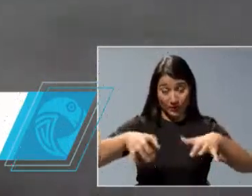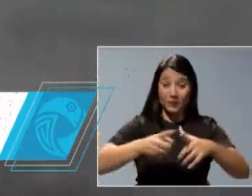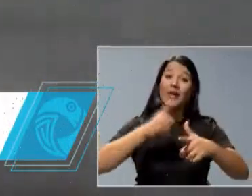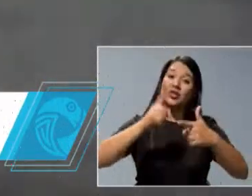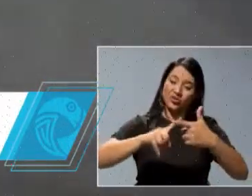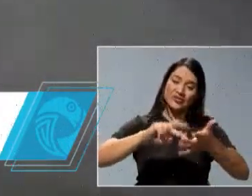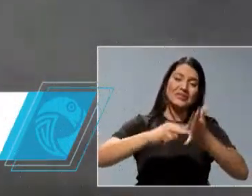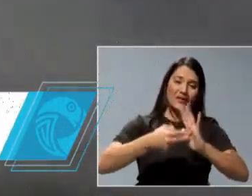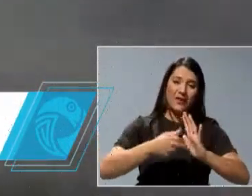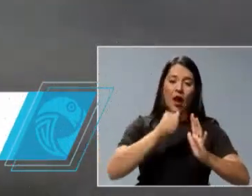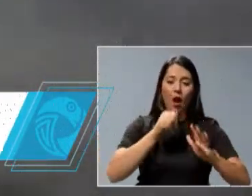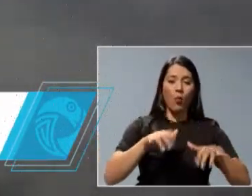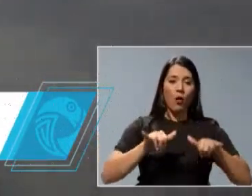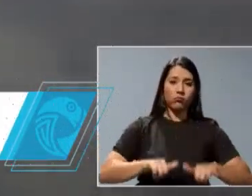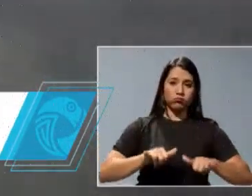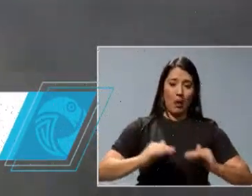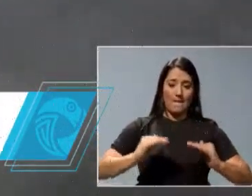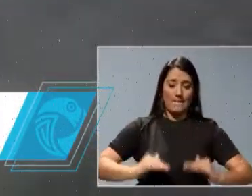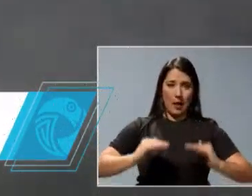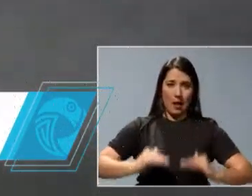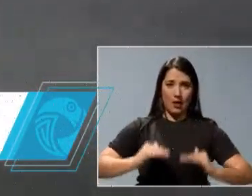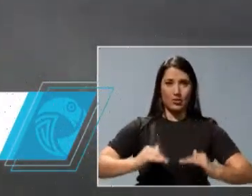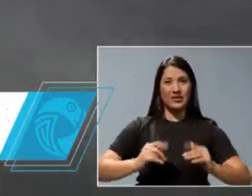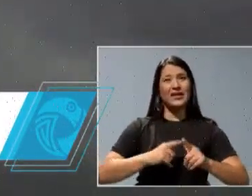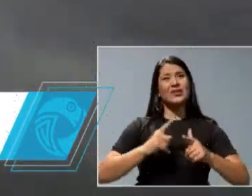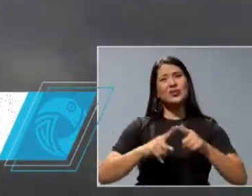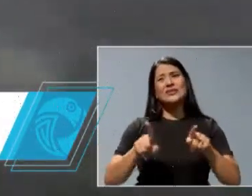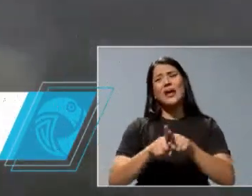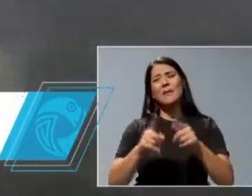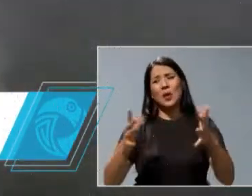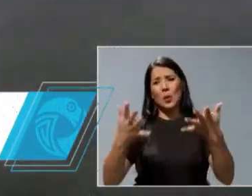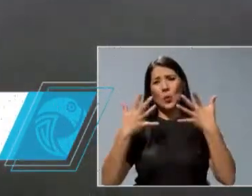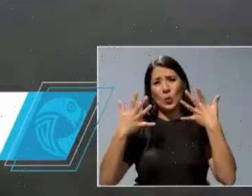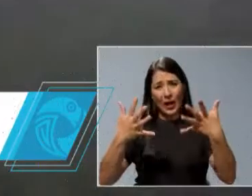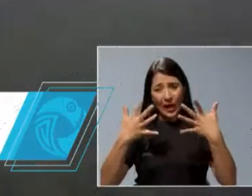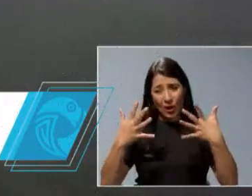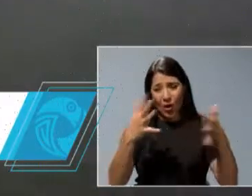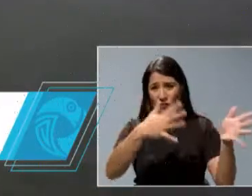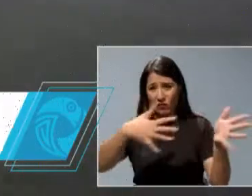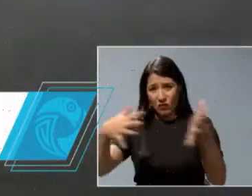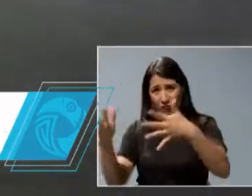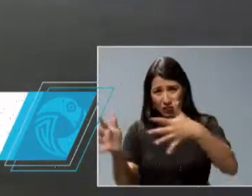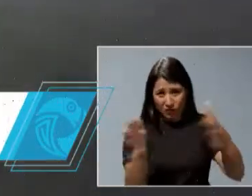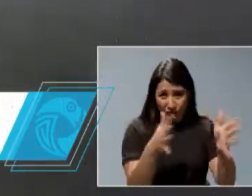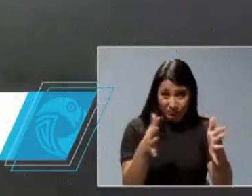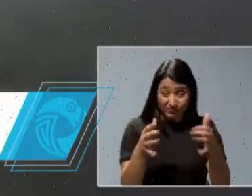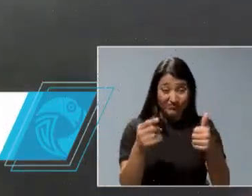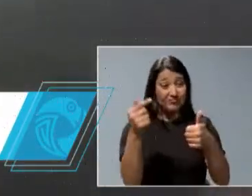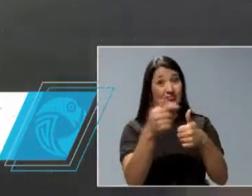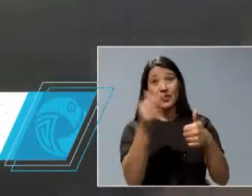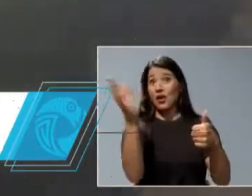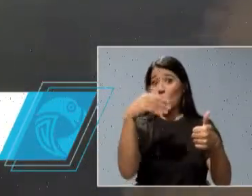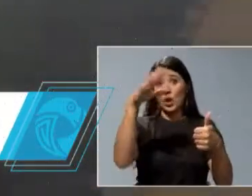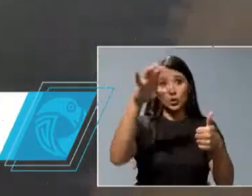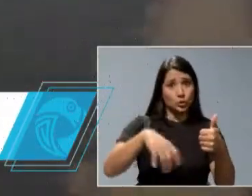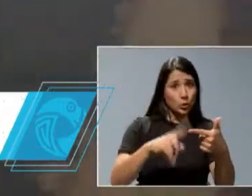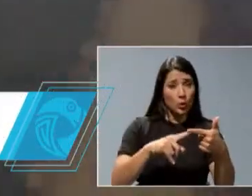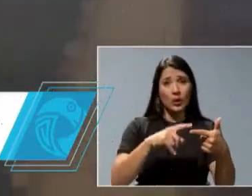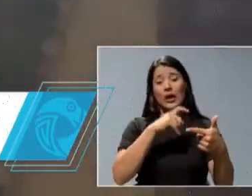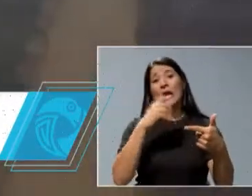de calor y a fuertes vientos. Todos estos elementos juntos produjeron un aumento de los focos de